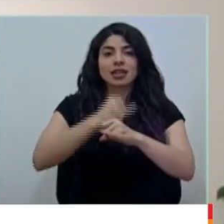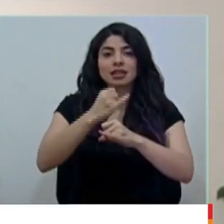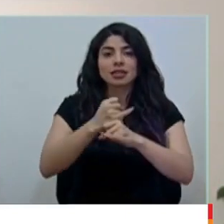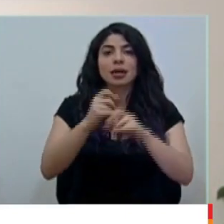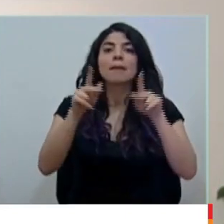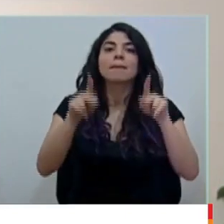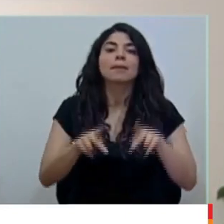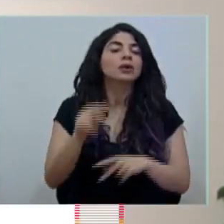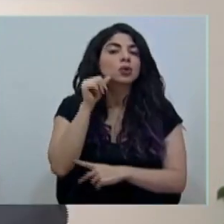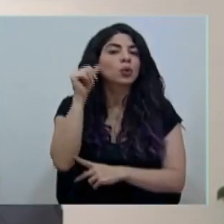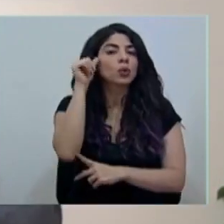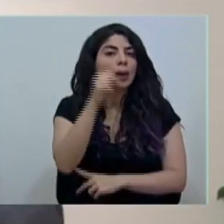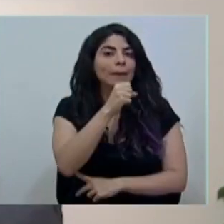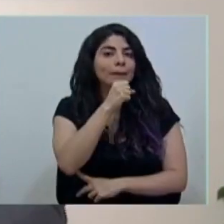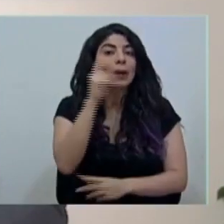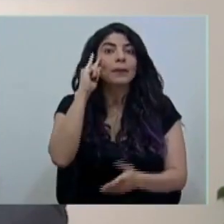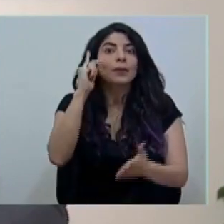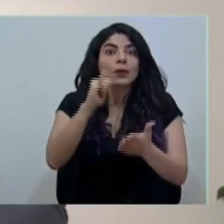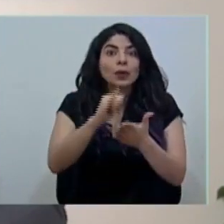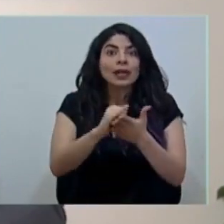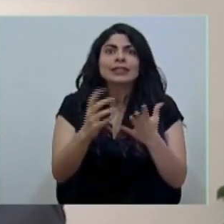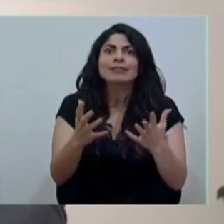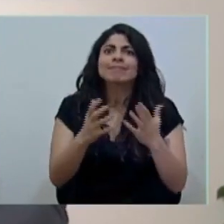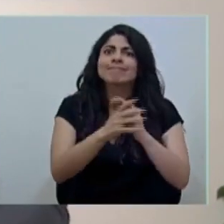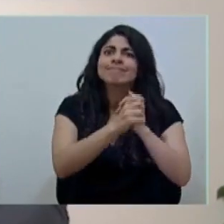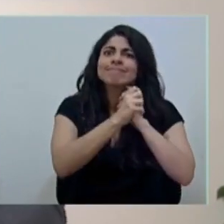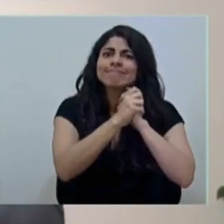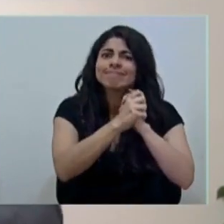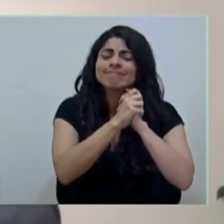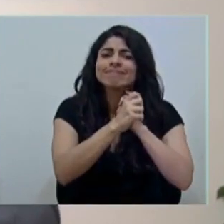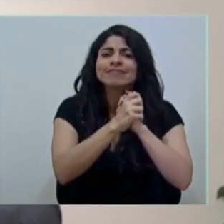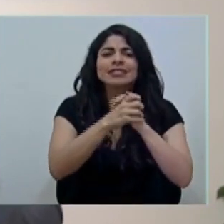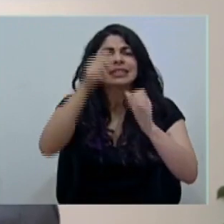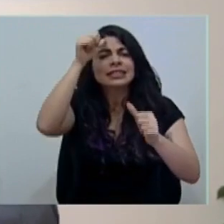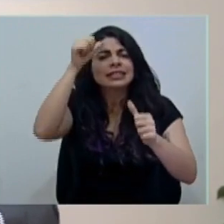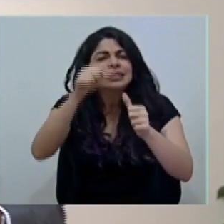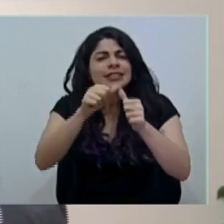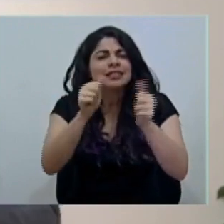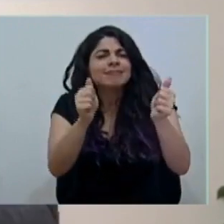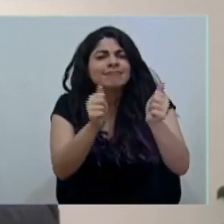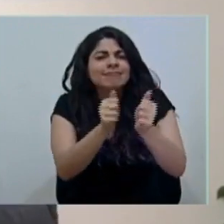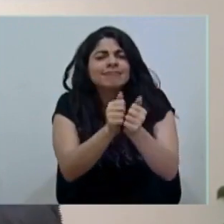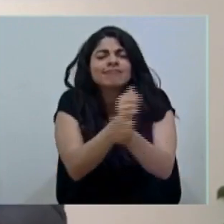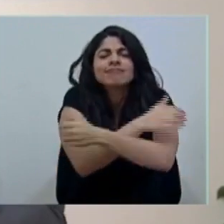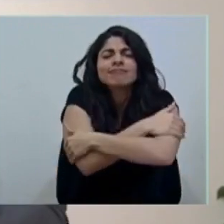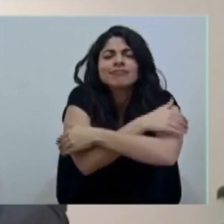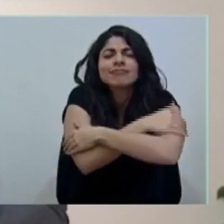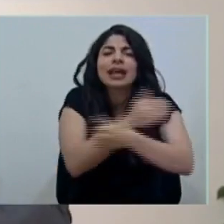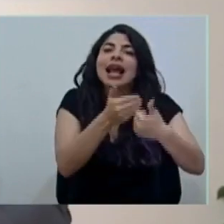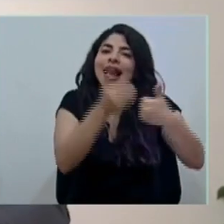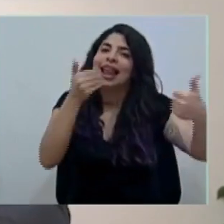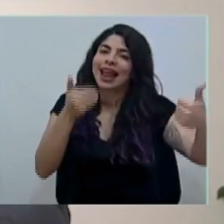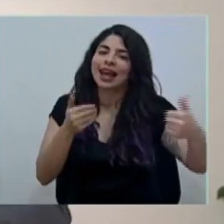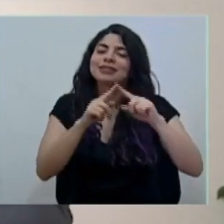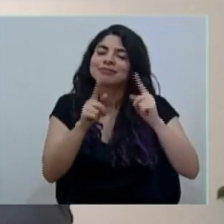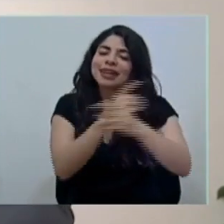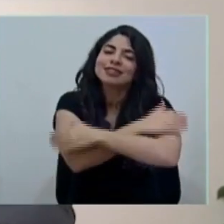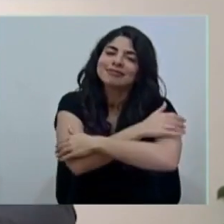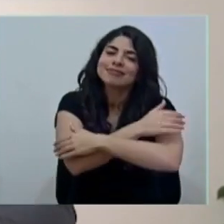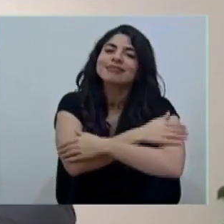Adulta Mayor. Por eso queremos felicitar, recordar, acompañar y abrazar a la distancia a